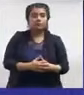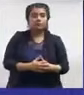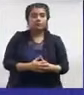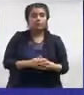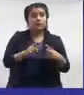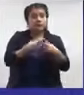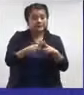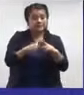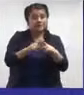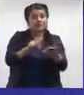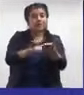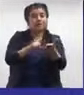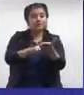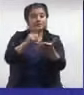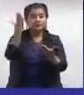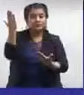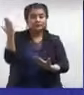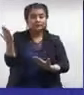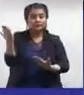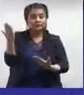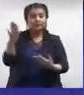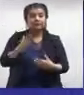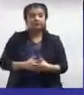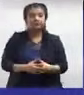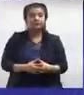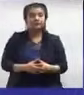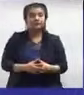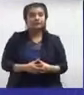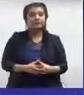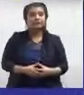Se abre a votación.